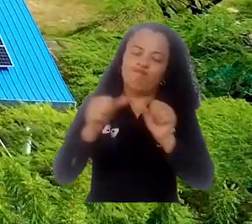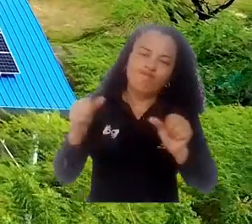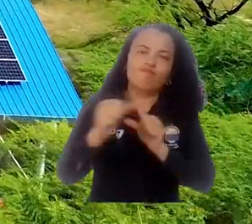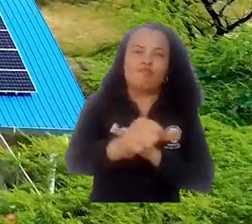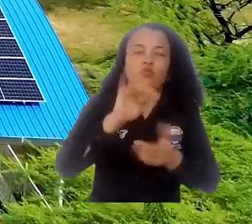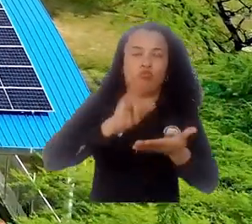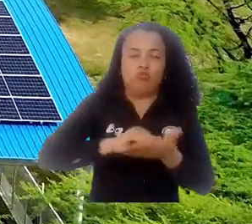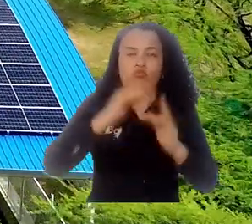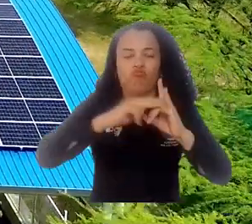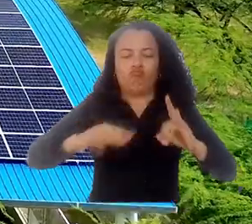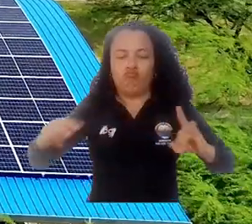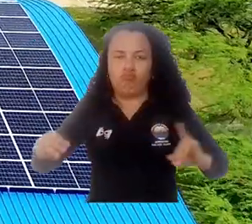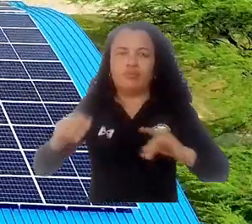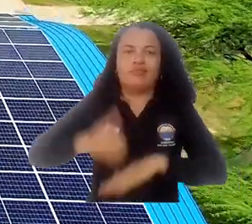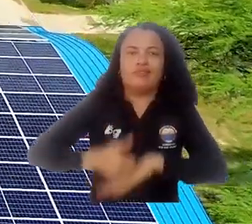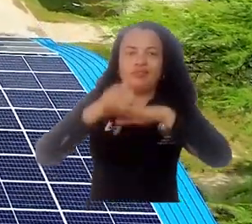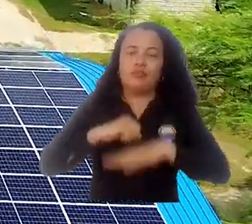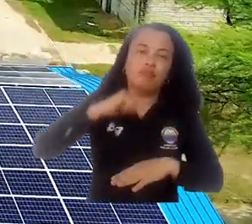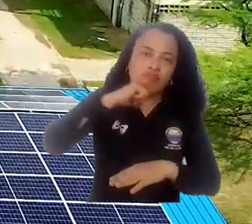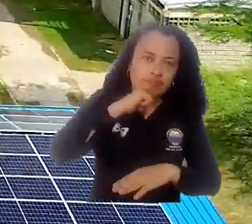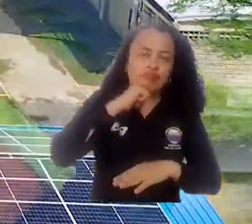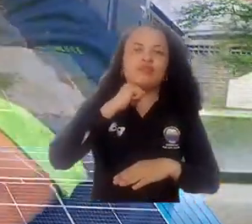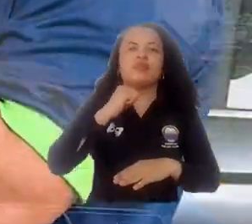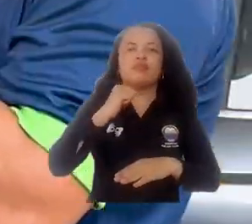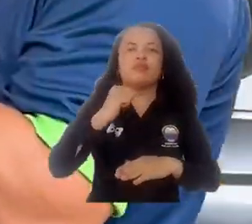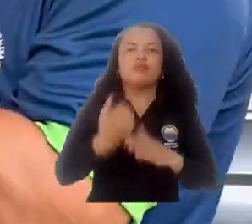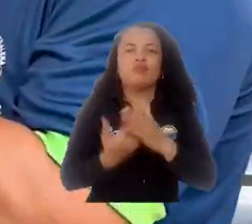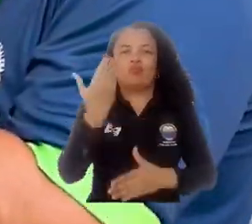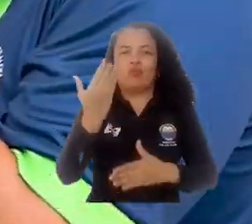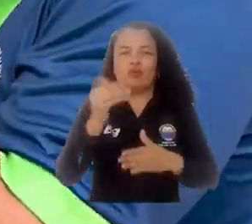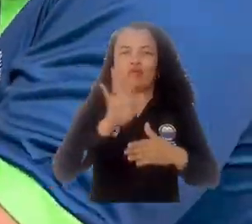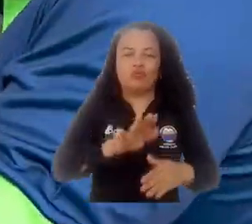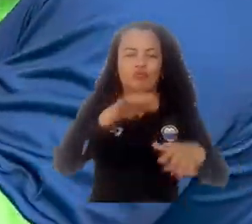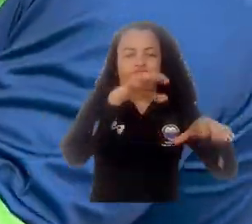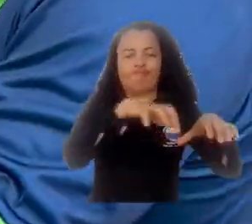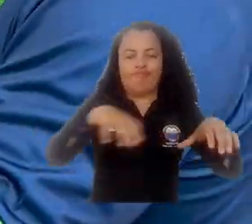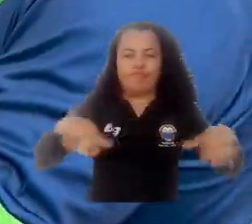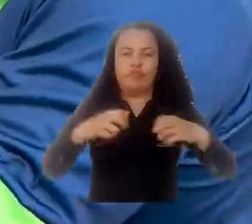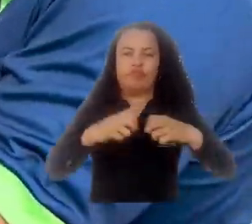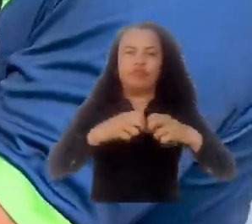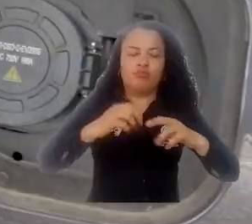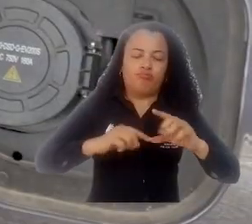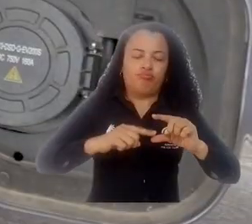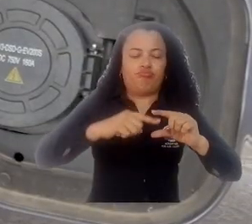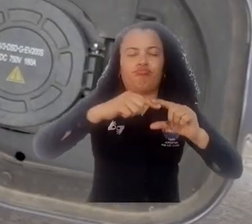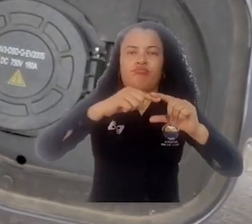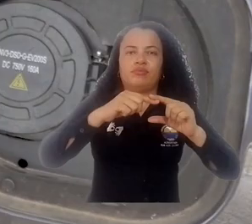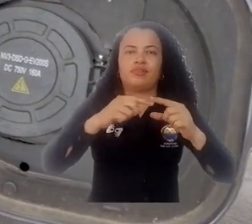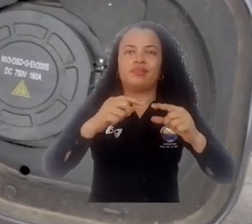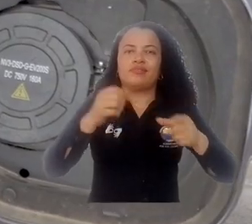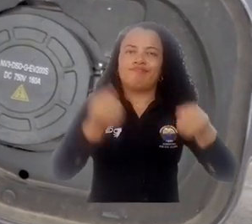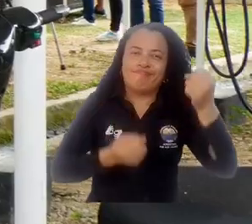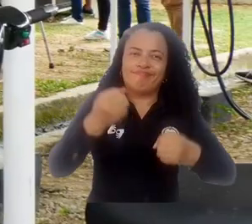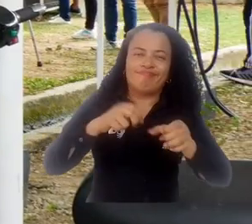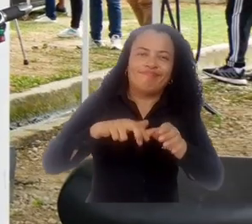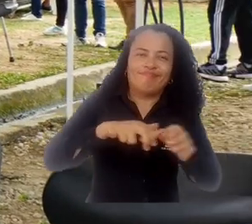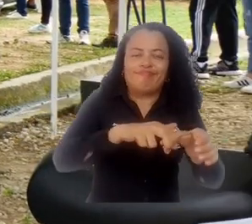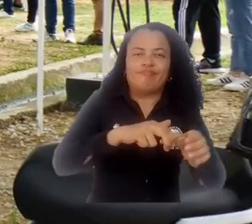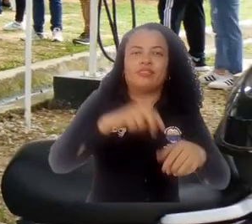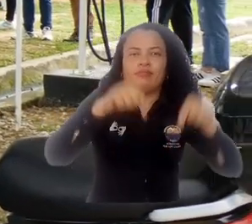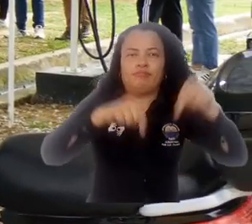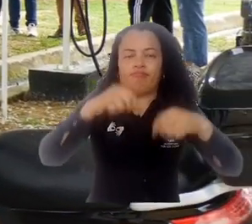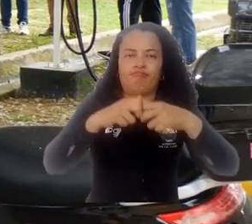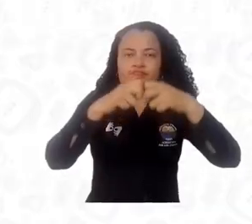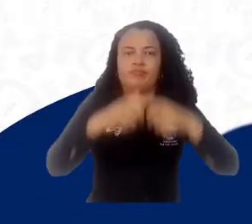Comprometida con la sostenibilidad, la Universidad del Magdalena, en cabeza de su rector Pablo Vera Salazar, inauguró la estación de recarga de